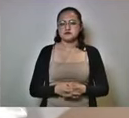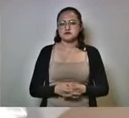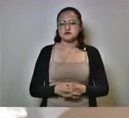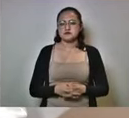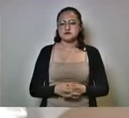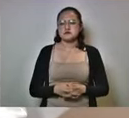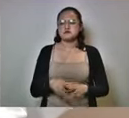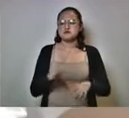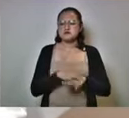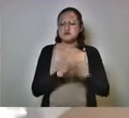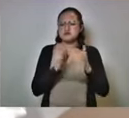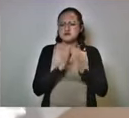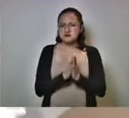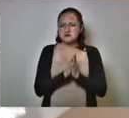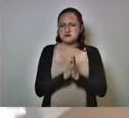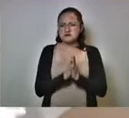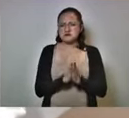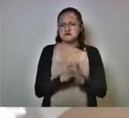Por favor,